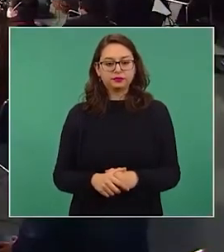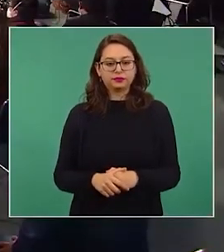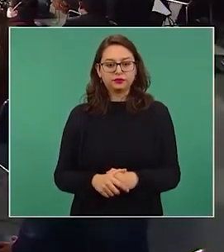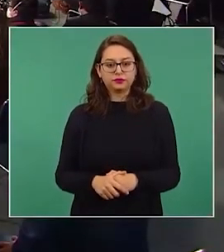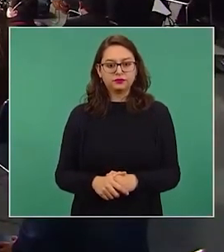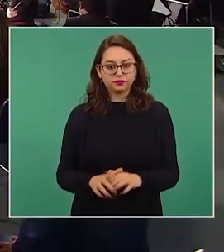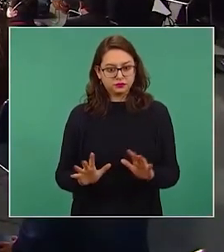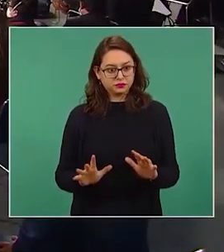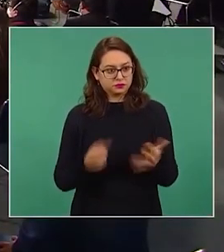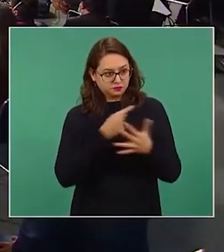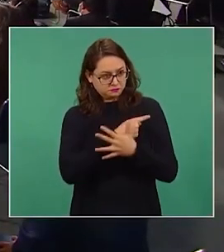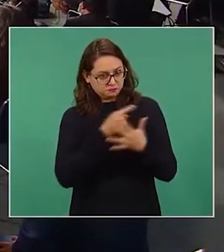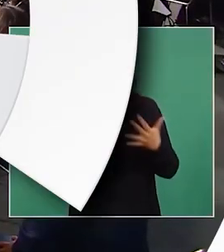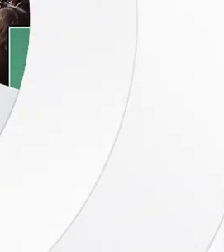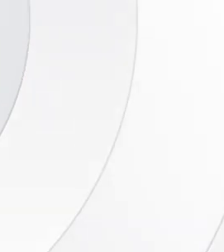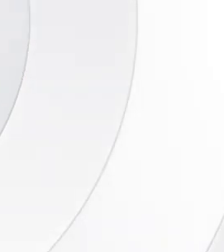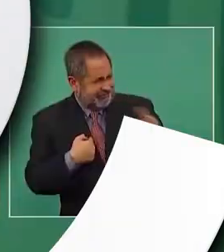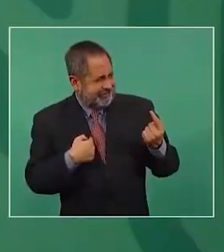López-Gatell. Así es.